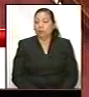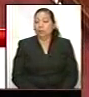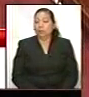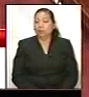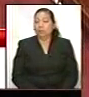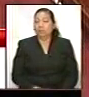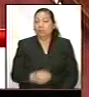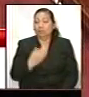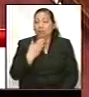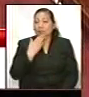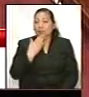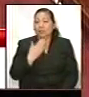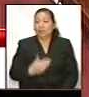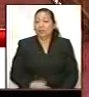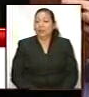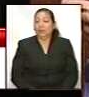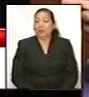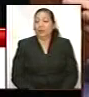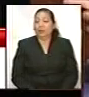Presidenta, muchas gracias.